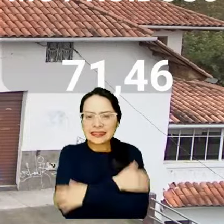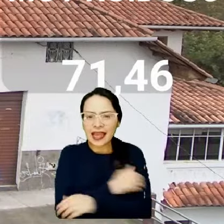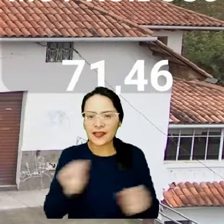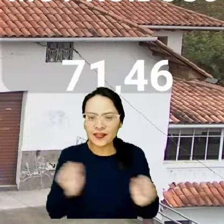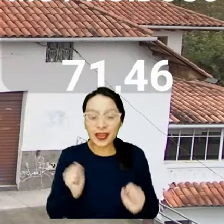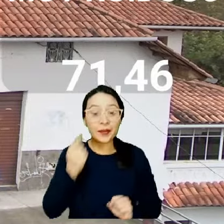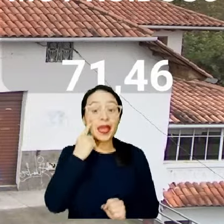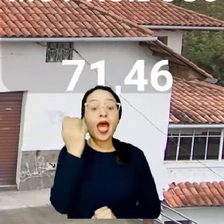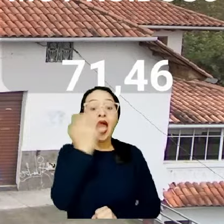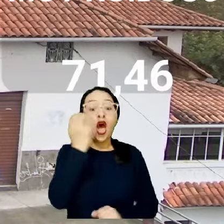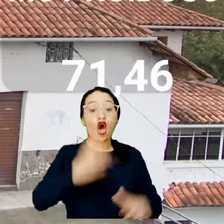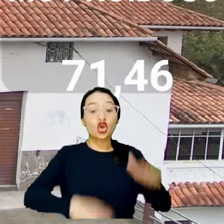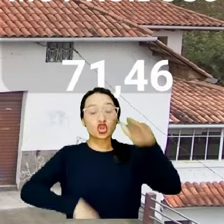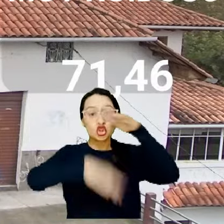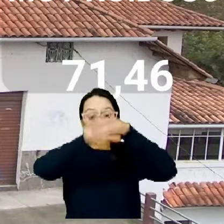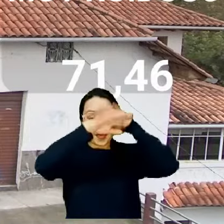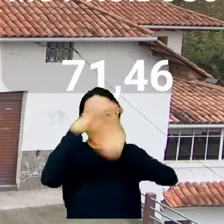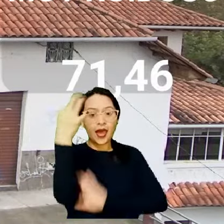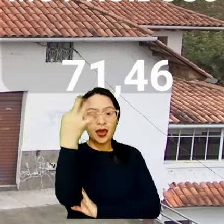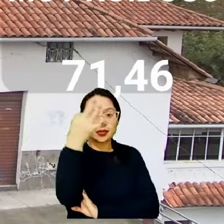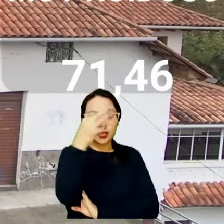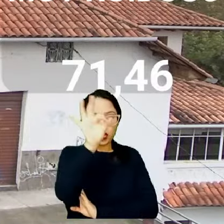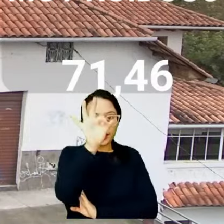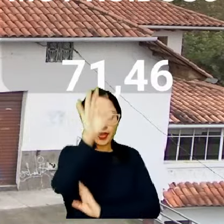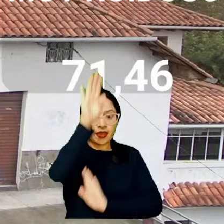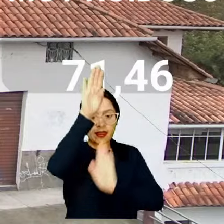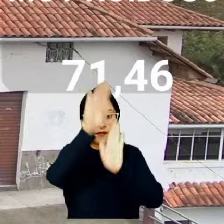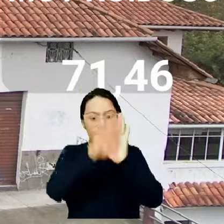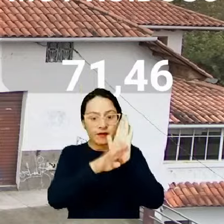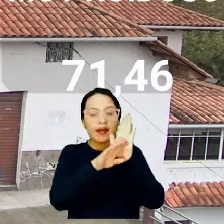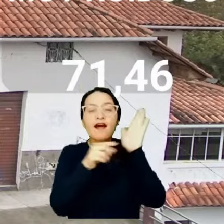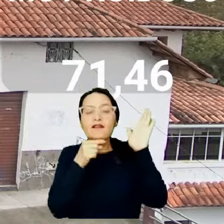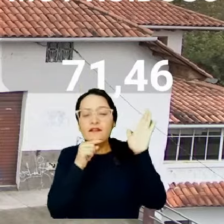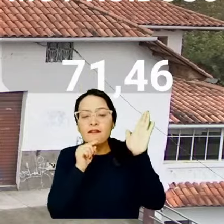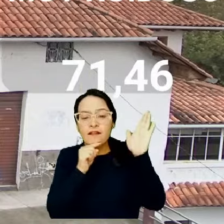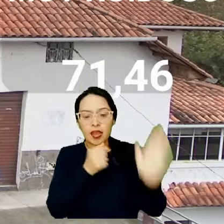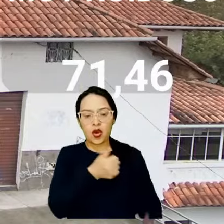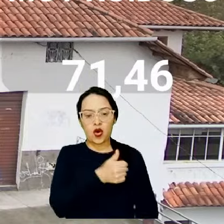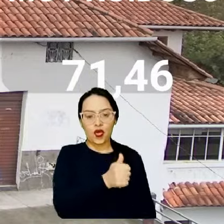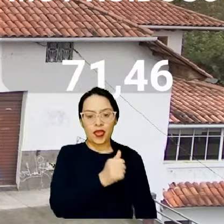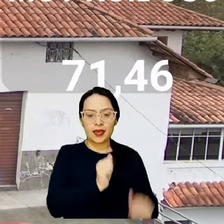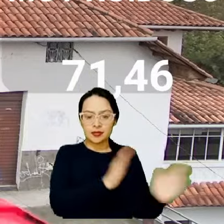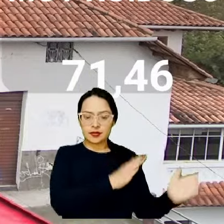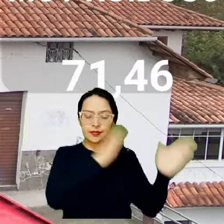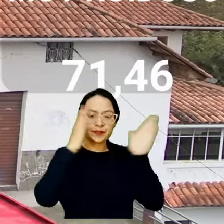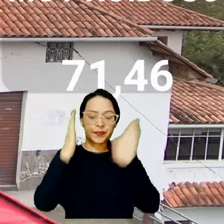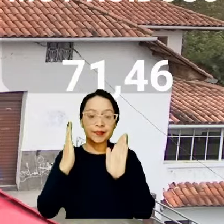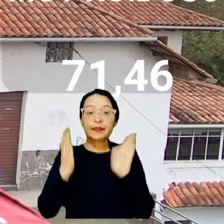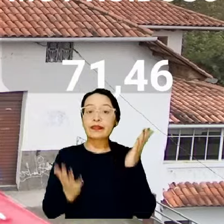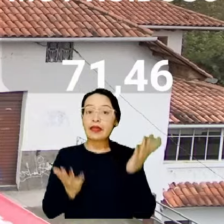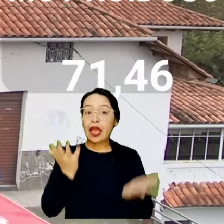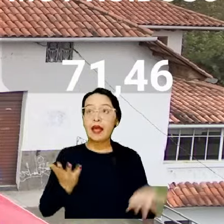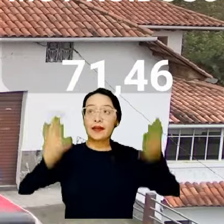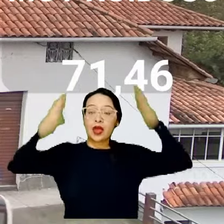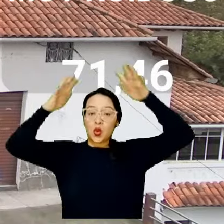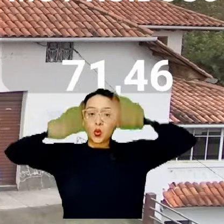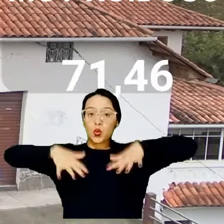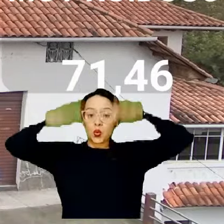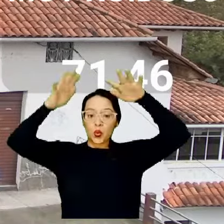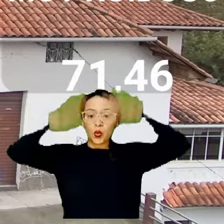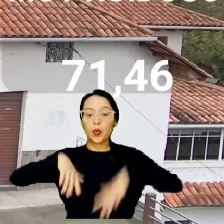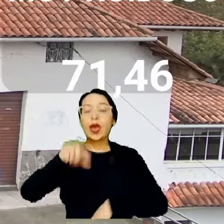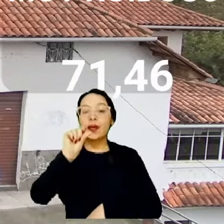en Cuenca en directo 19 grados centígrados, mínima 10 grados centígrados. Y preste atención que hay una previsión de lluvia débil y una sensación